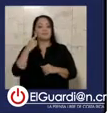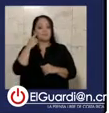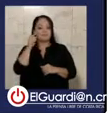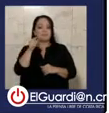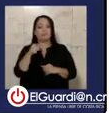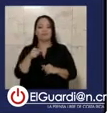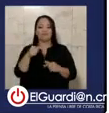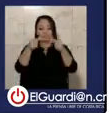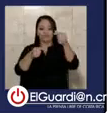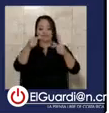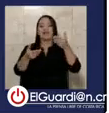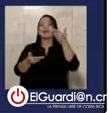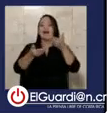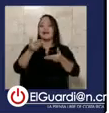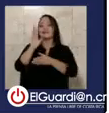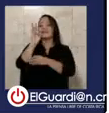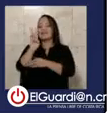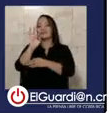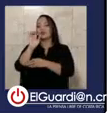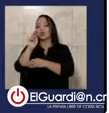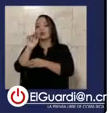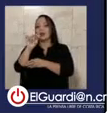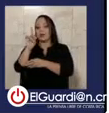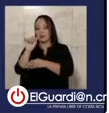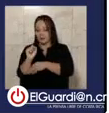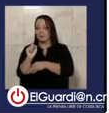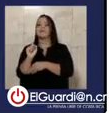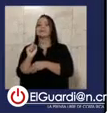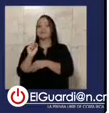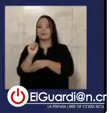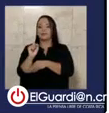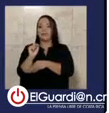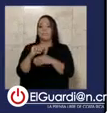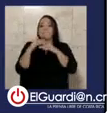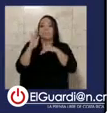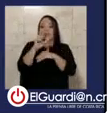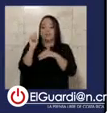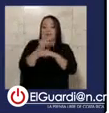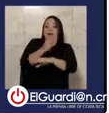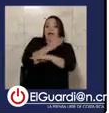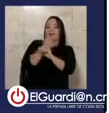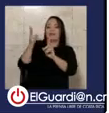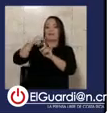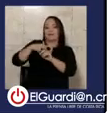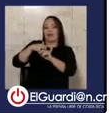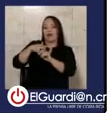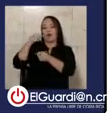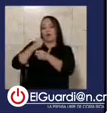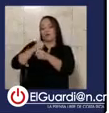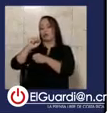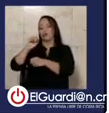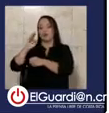veremos, son casi 6 toneladas 3 meses antes de la Operación Soberanía 1.800 para